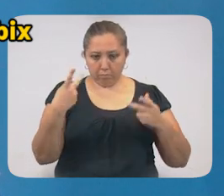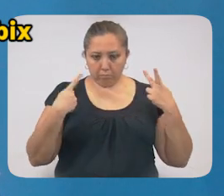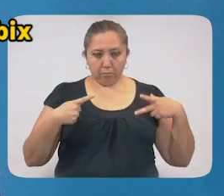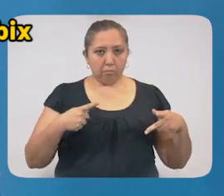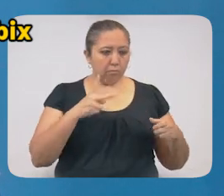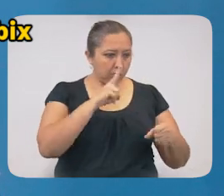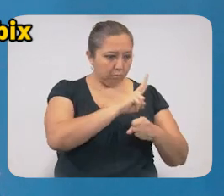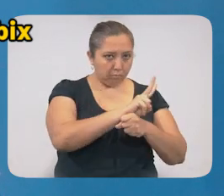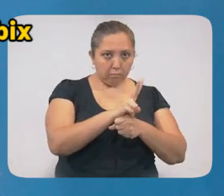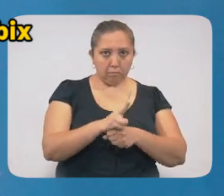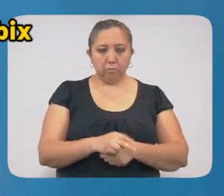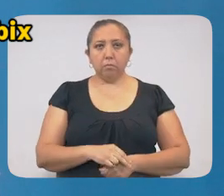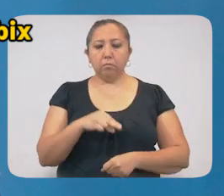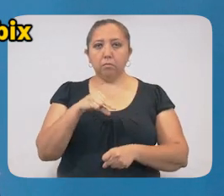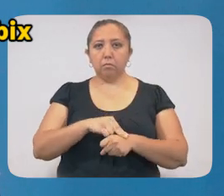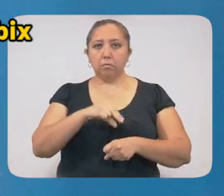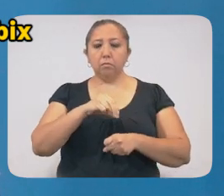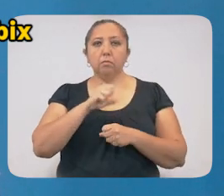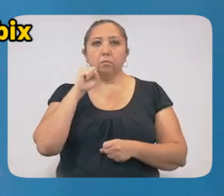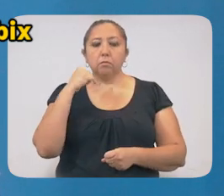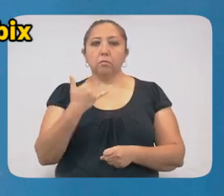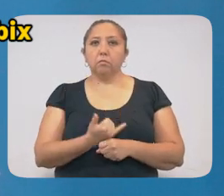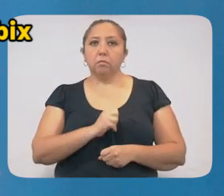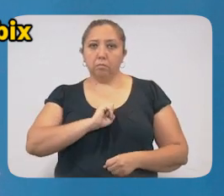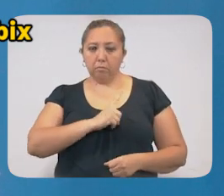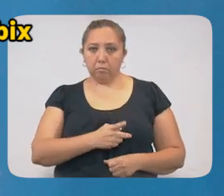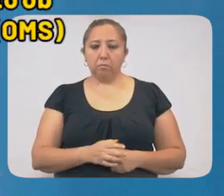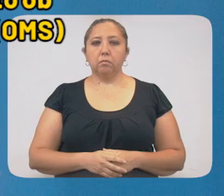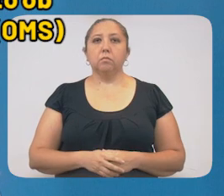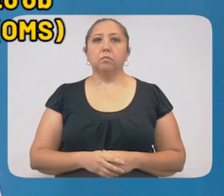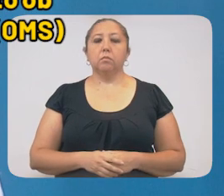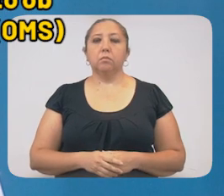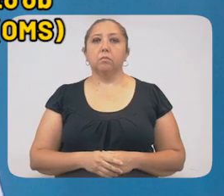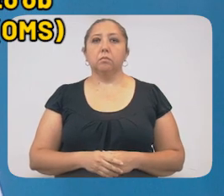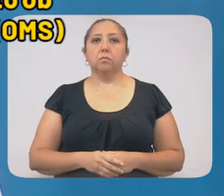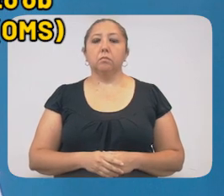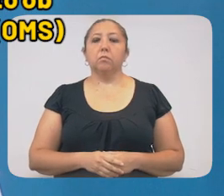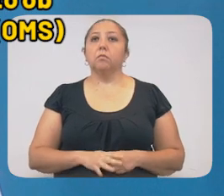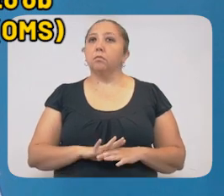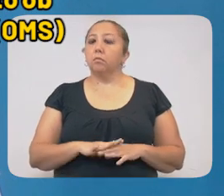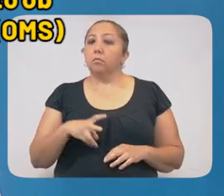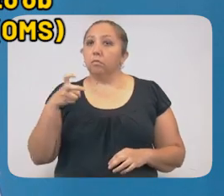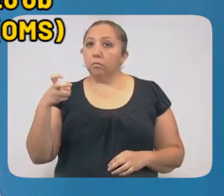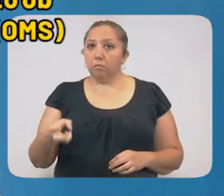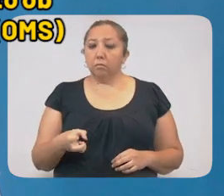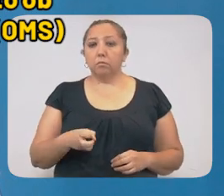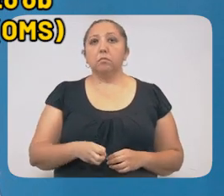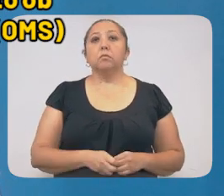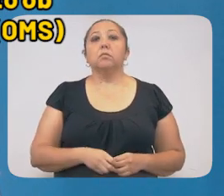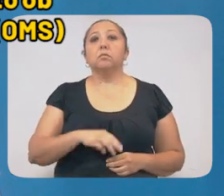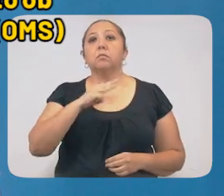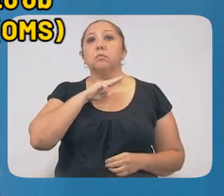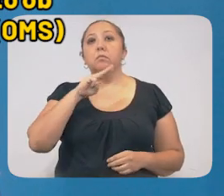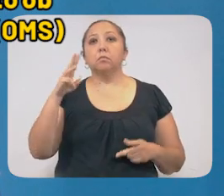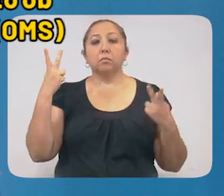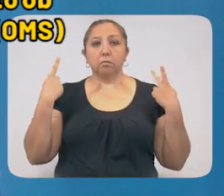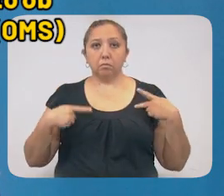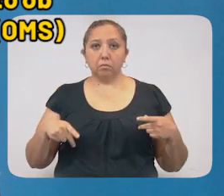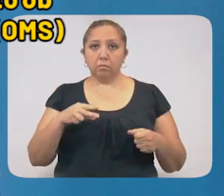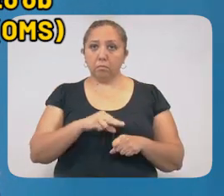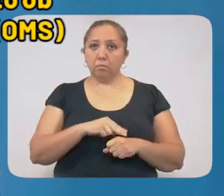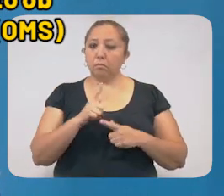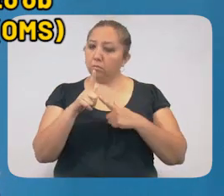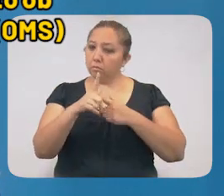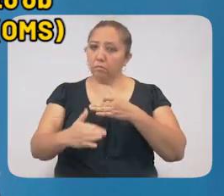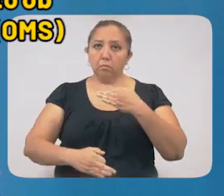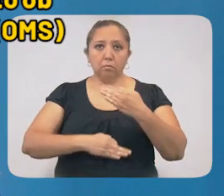son monitoreados por parte de personal del sector salud. Tras la confirmación de estos sensibles hechos, el personal médico siguió